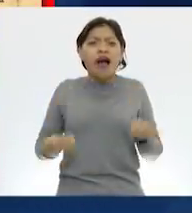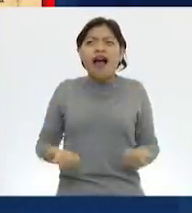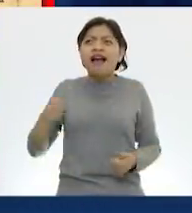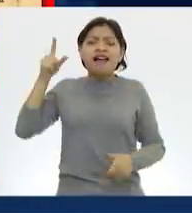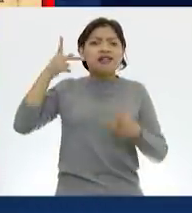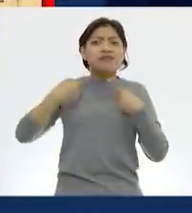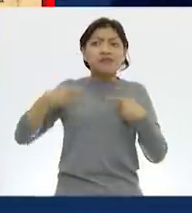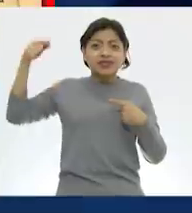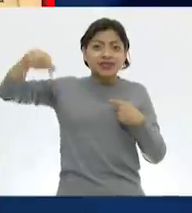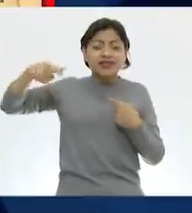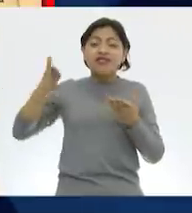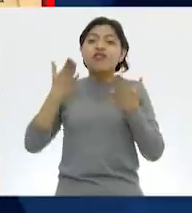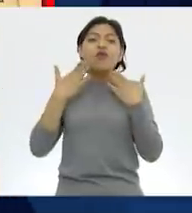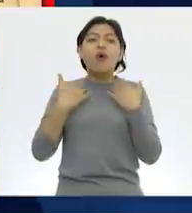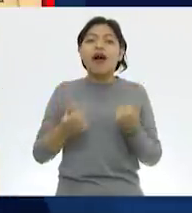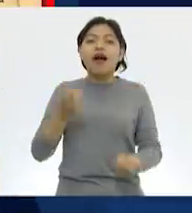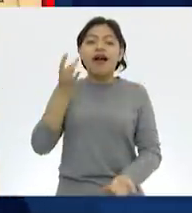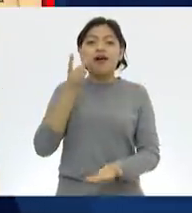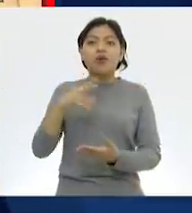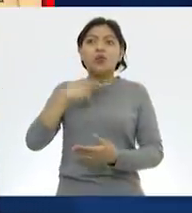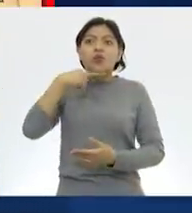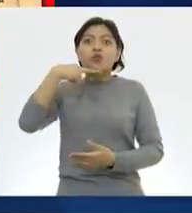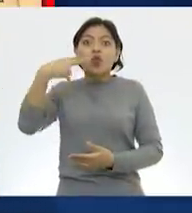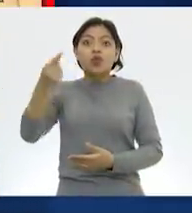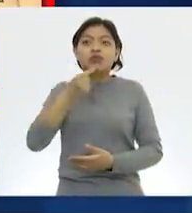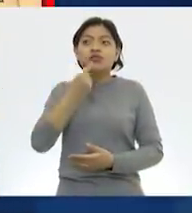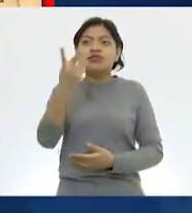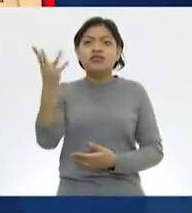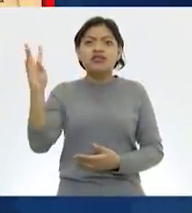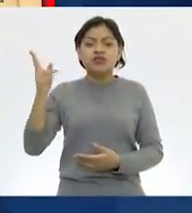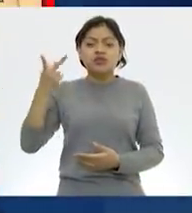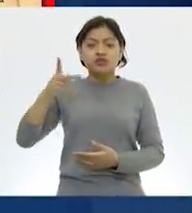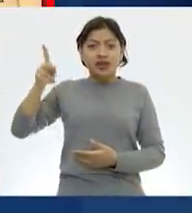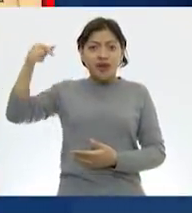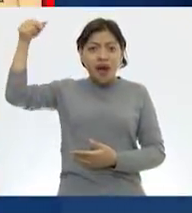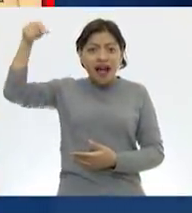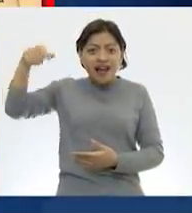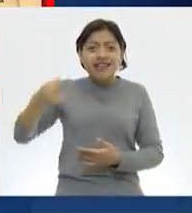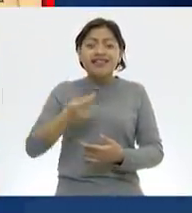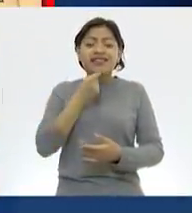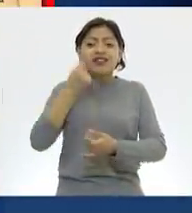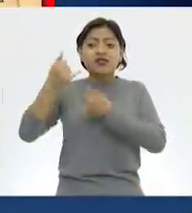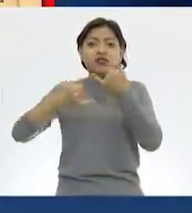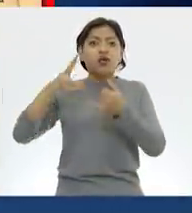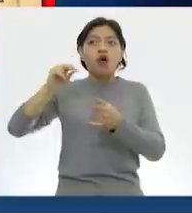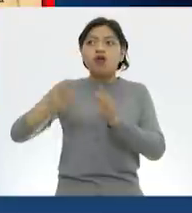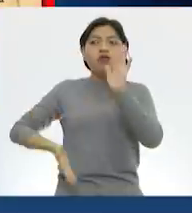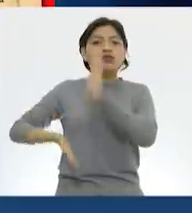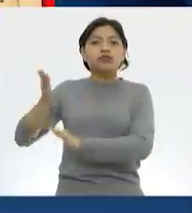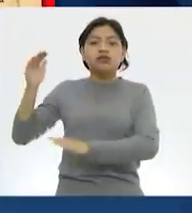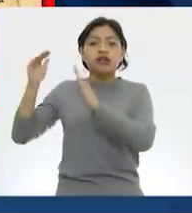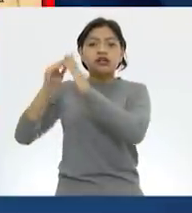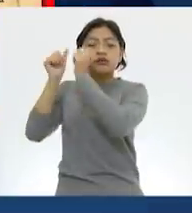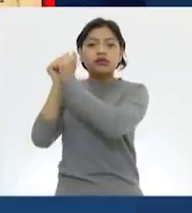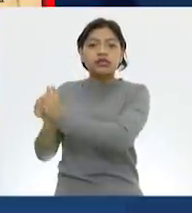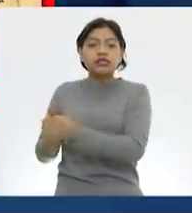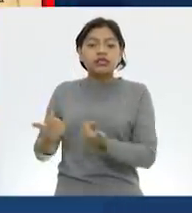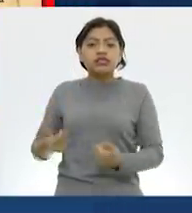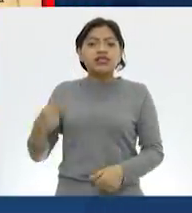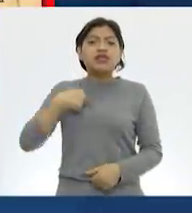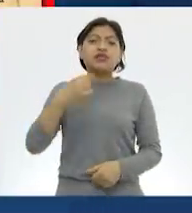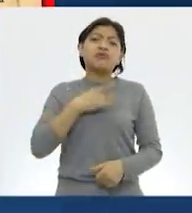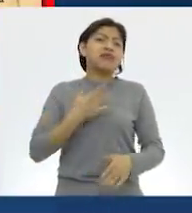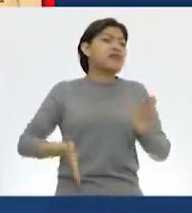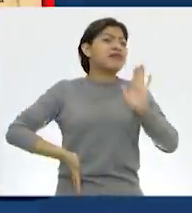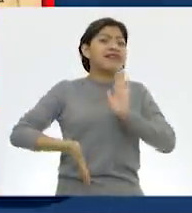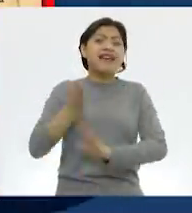escuela. Son voces de niños, pero los niños están en su casa haciendo la tarea. Vámonos, Roberto, tengo mucho miedo. No